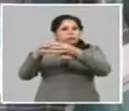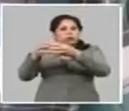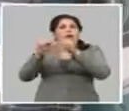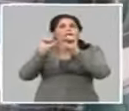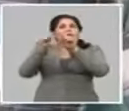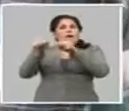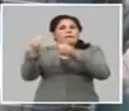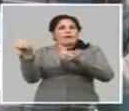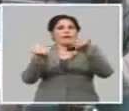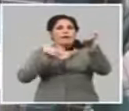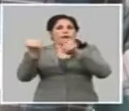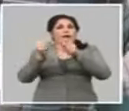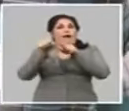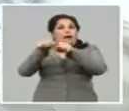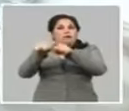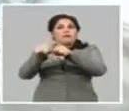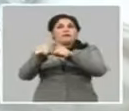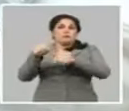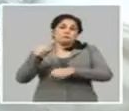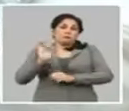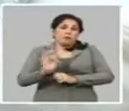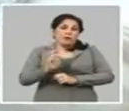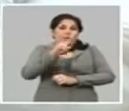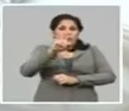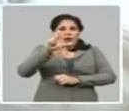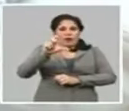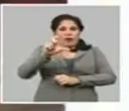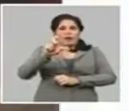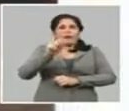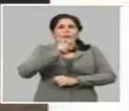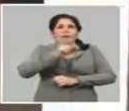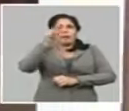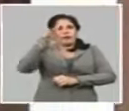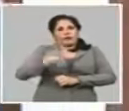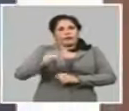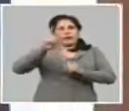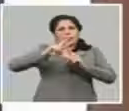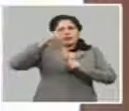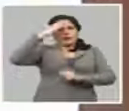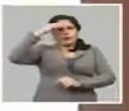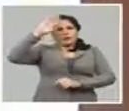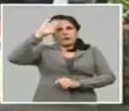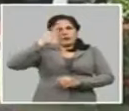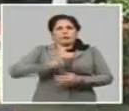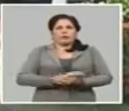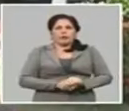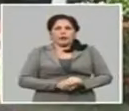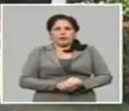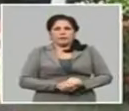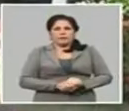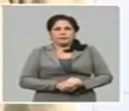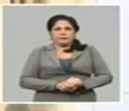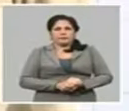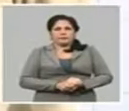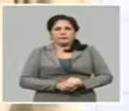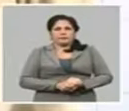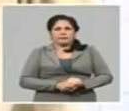trasladado de forma seguro al país de sevilla aclara gris eris moreno sistema informativo de la televisión cubana